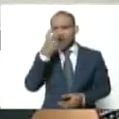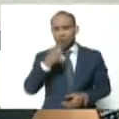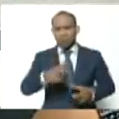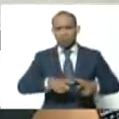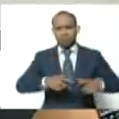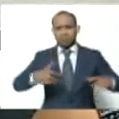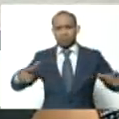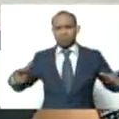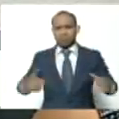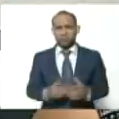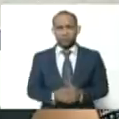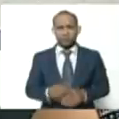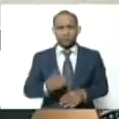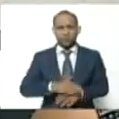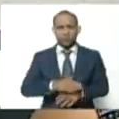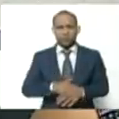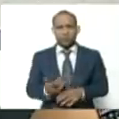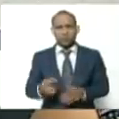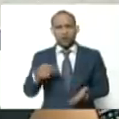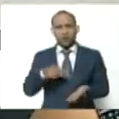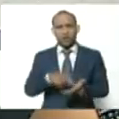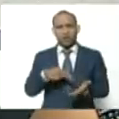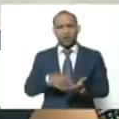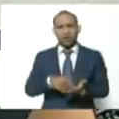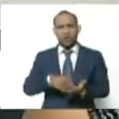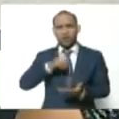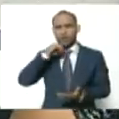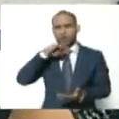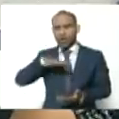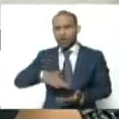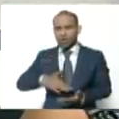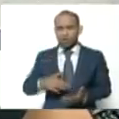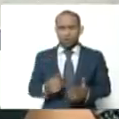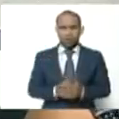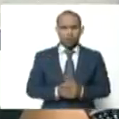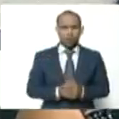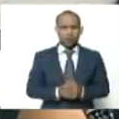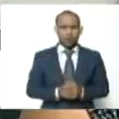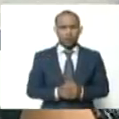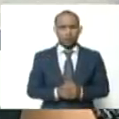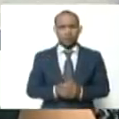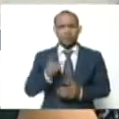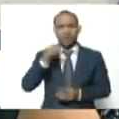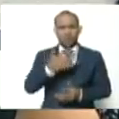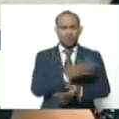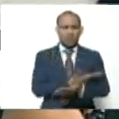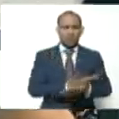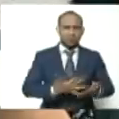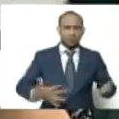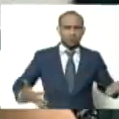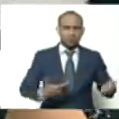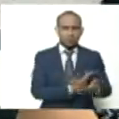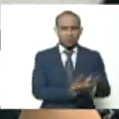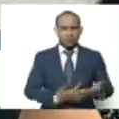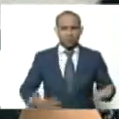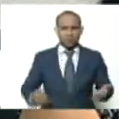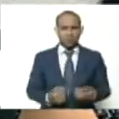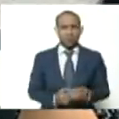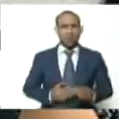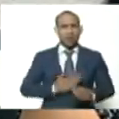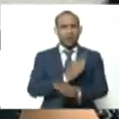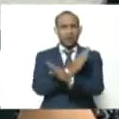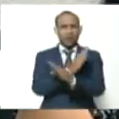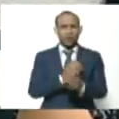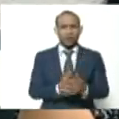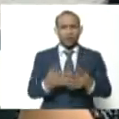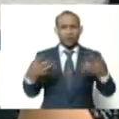producto, por un lado, de la deuda social histórica que heredamos, pero por otro lado, las heridas que ha dejado el bloqueo